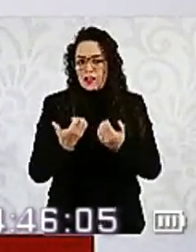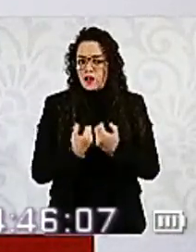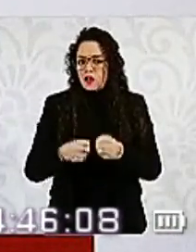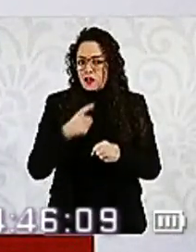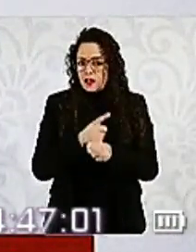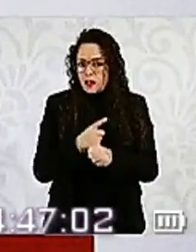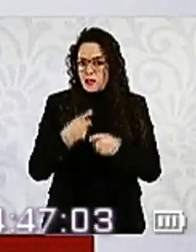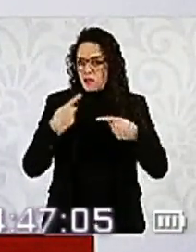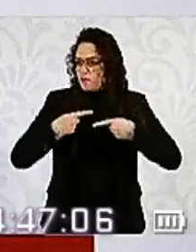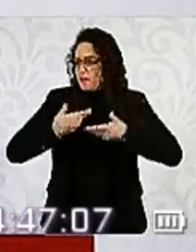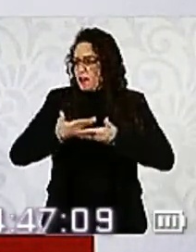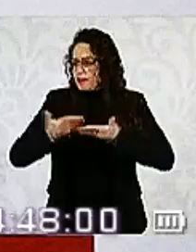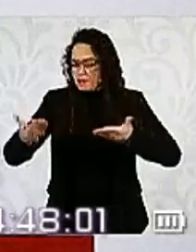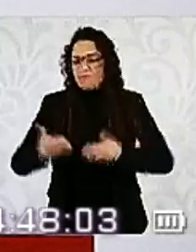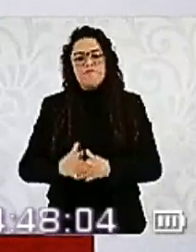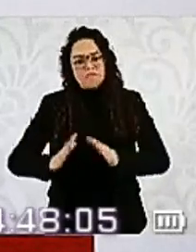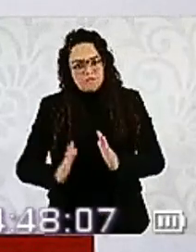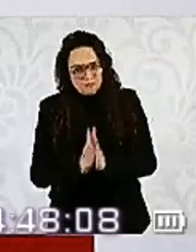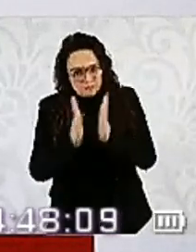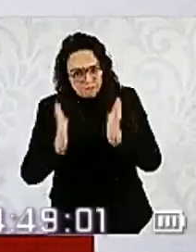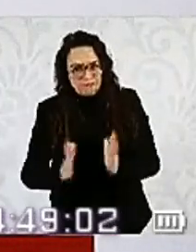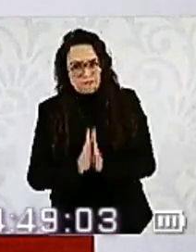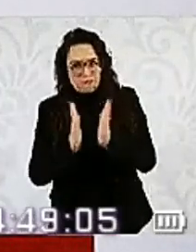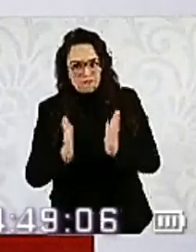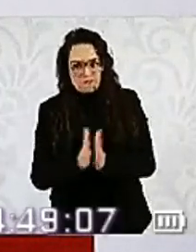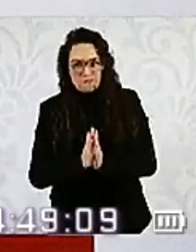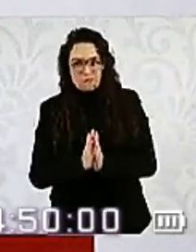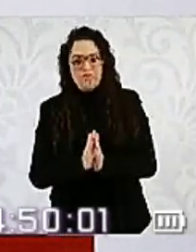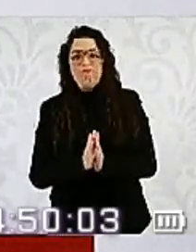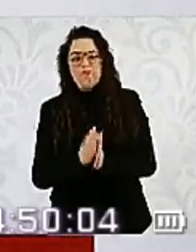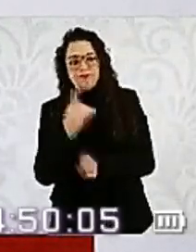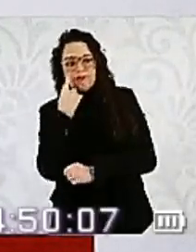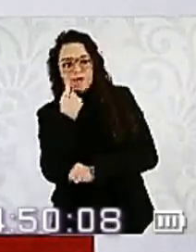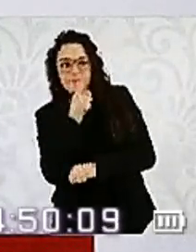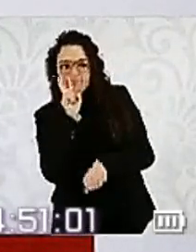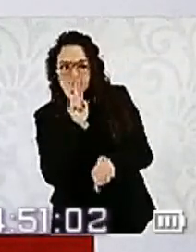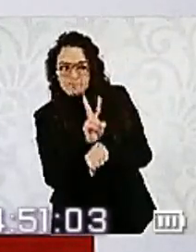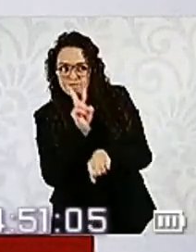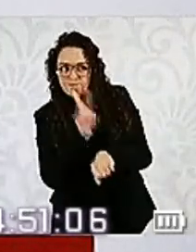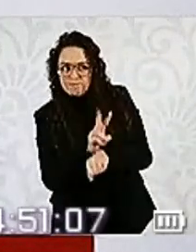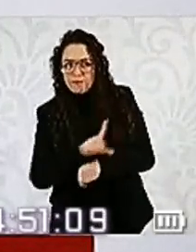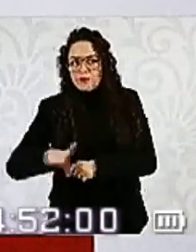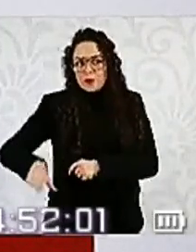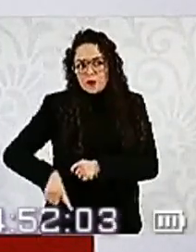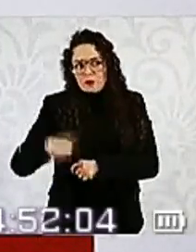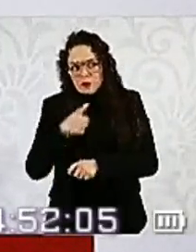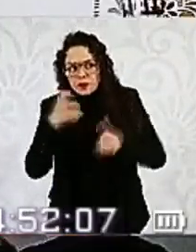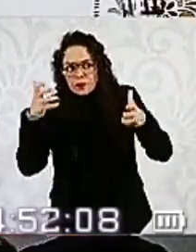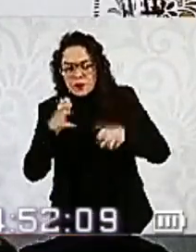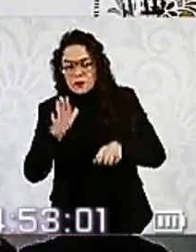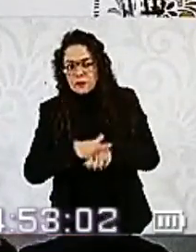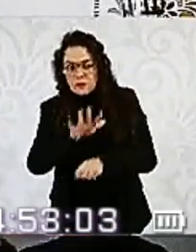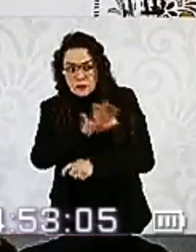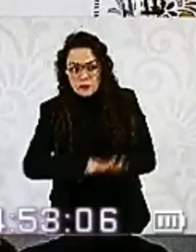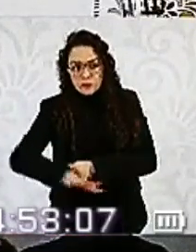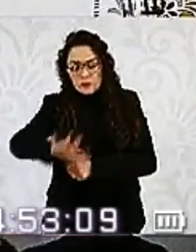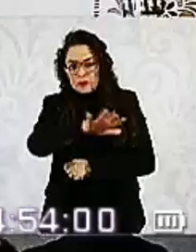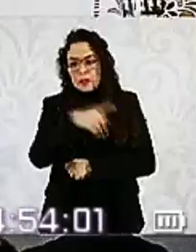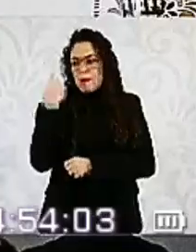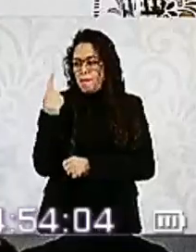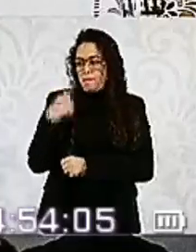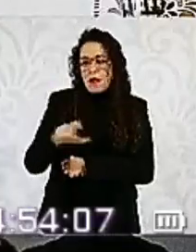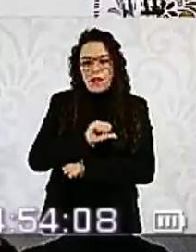pueblo sea involucrado y evalúe lo que el gobierno está haciendo. El pueblo manda y el gobierno es para el pueblo. Muchas